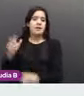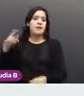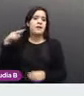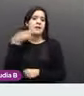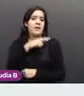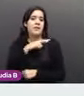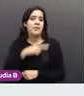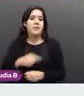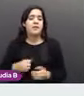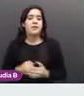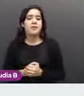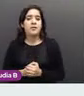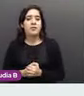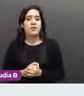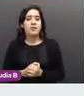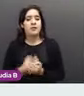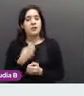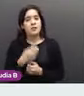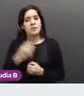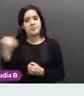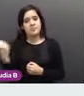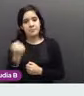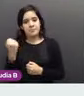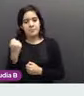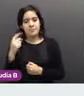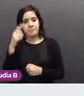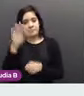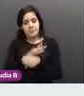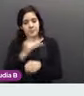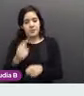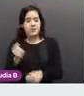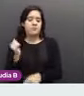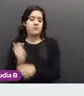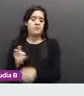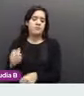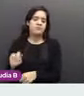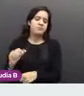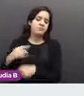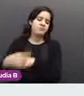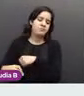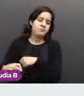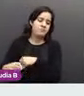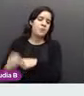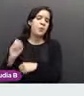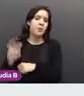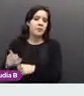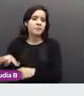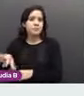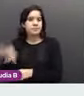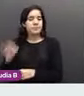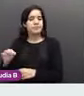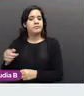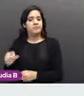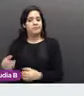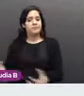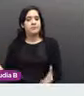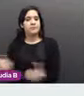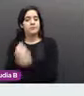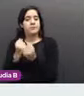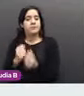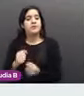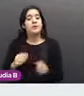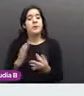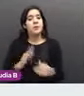tomó solo de una lesión. Por eso, es necesario enviar a la paciente con alteraciones de papá Nicolau al